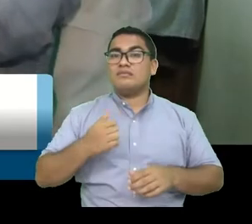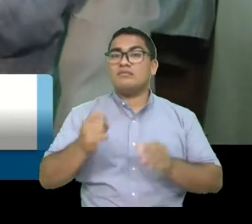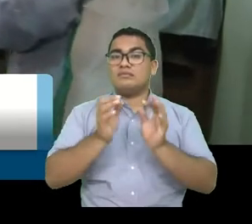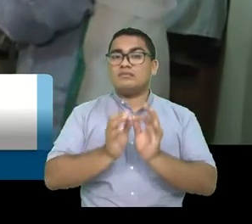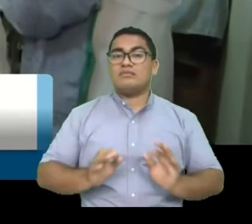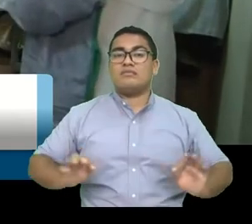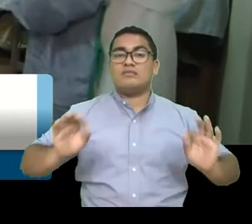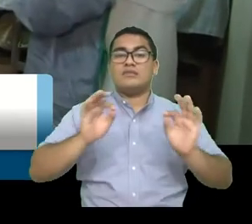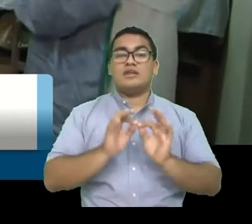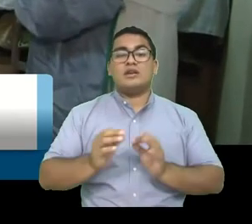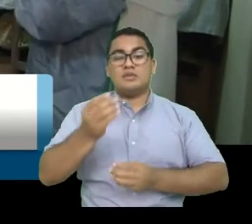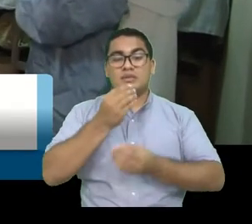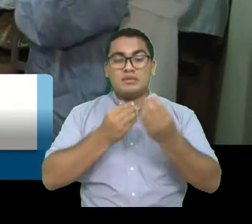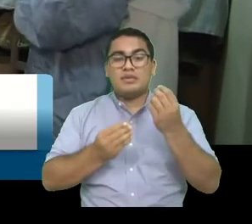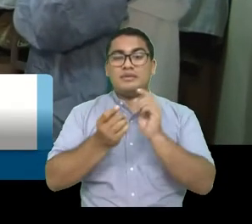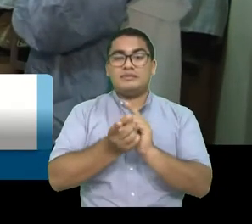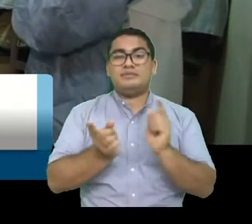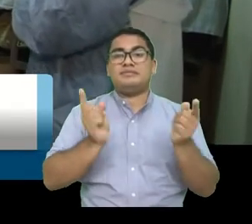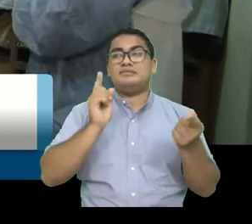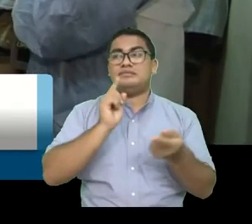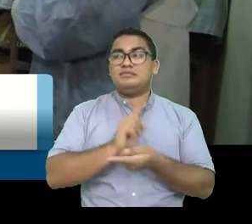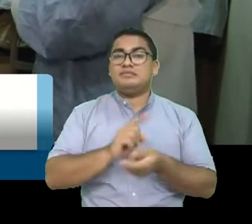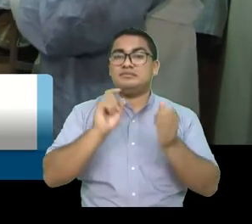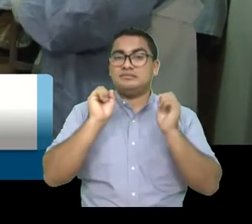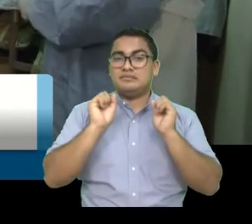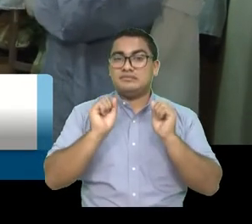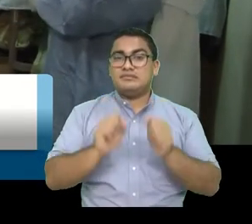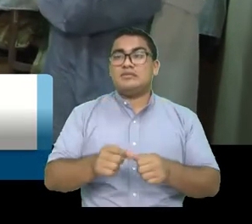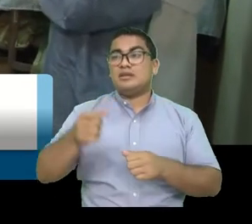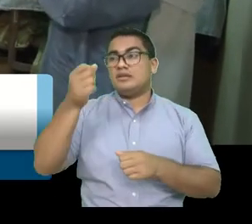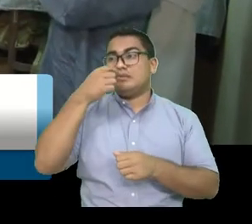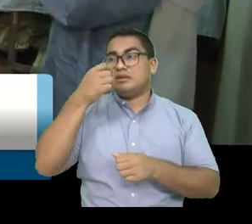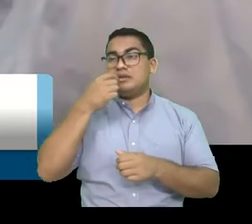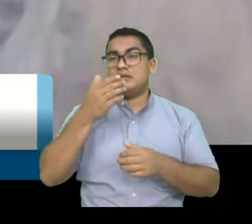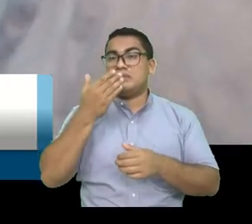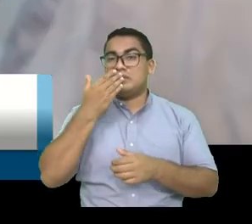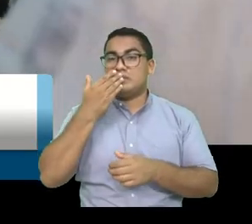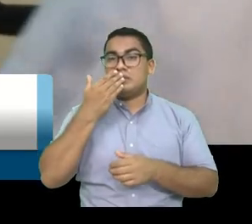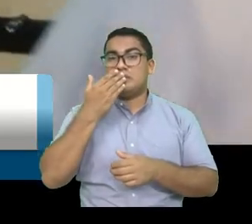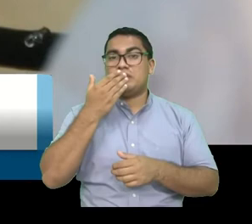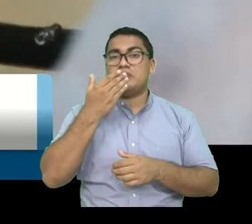hábito alimenticio para poder acompañar con el tratamiento una buena